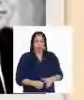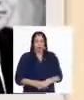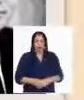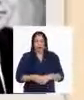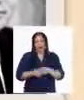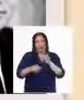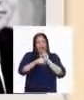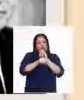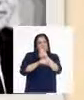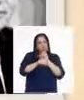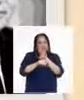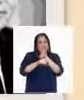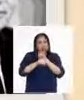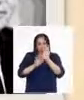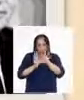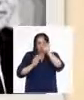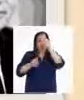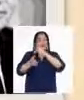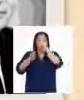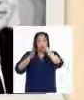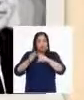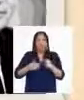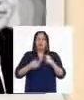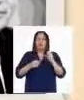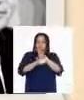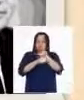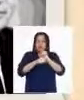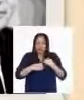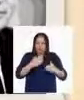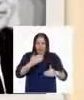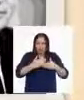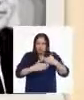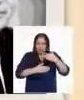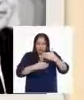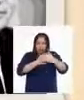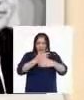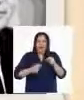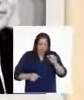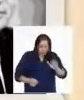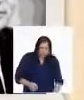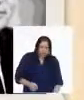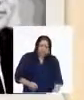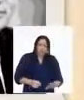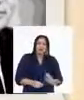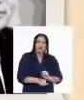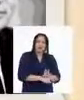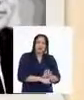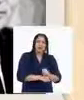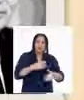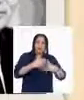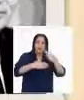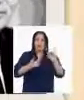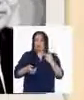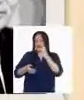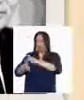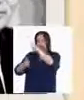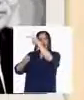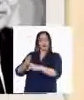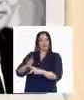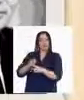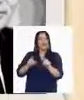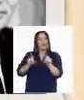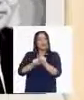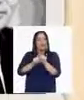orientación vocacional es un proceso que se da con el transcurrir de la vida desde que somos pequeños. Y una carrera es como